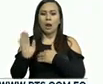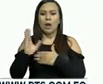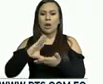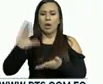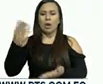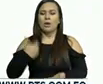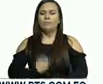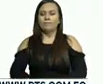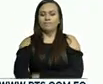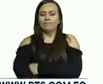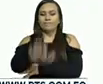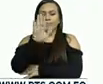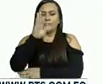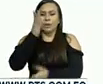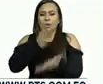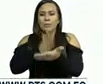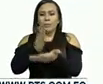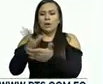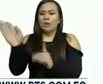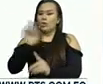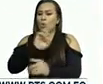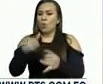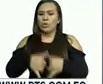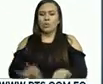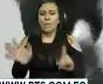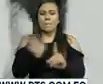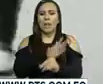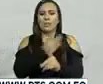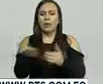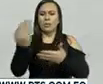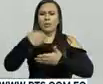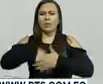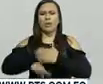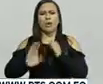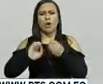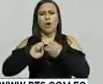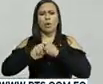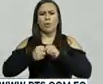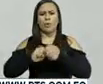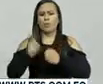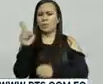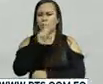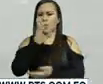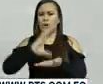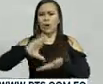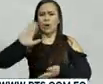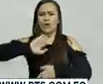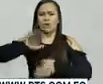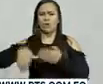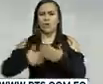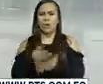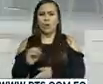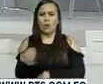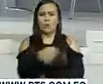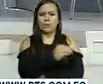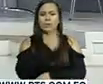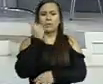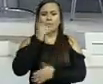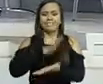reitera su compromiso de erradicar todo hecho de violencia en el sistema educativo informó rosa elena vas con eso